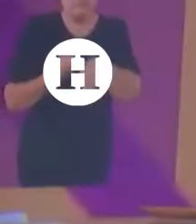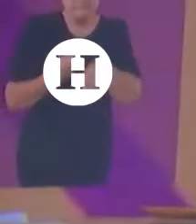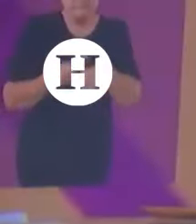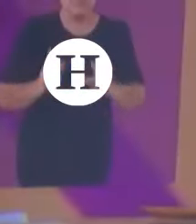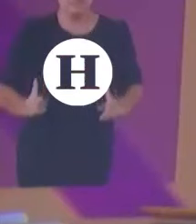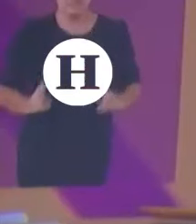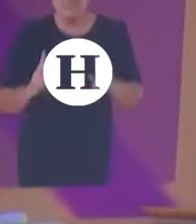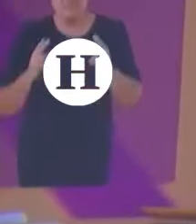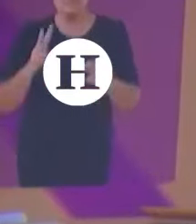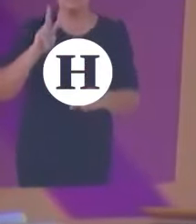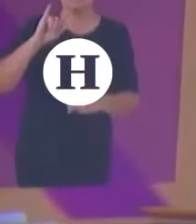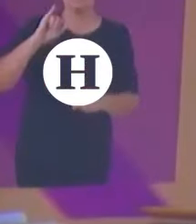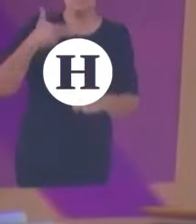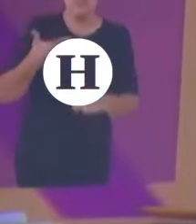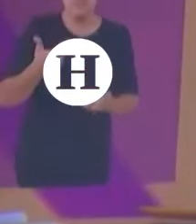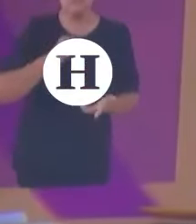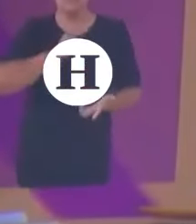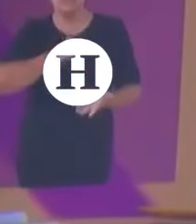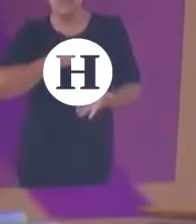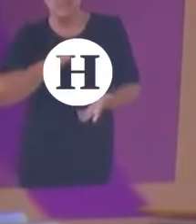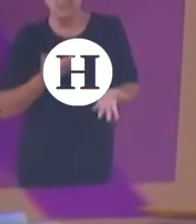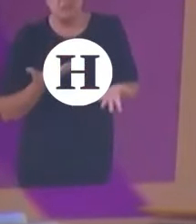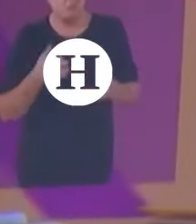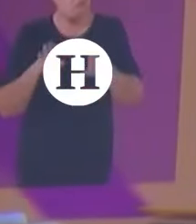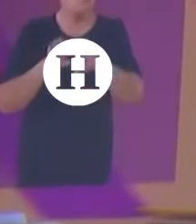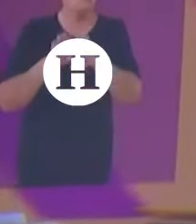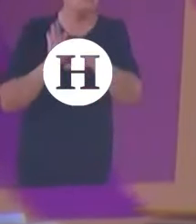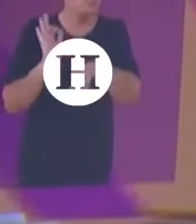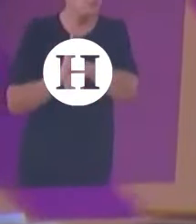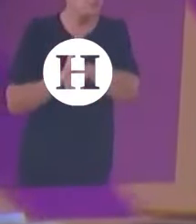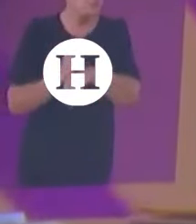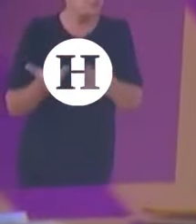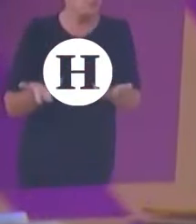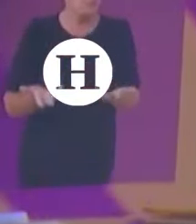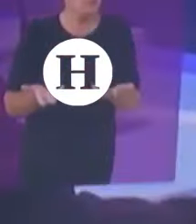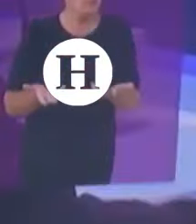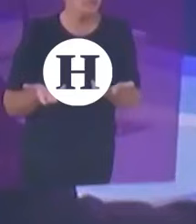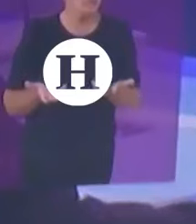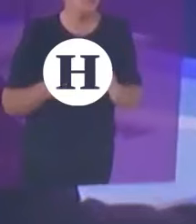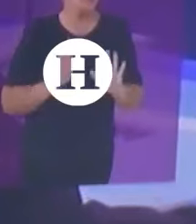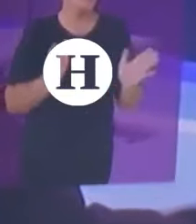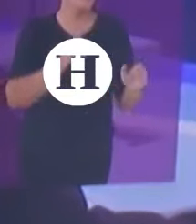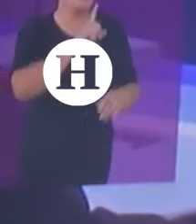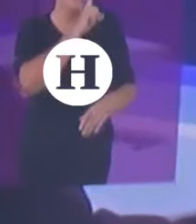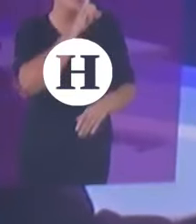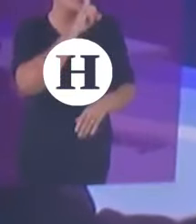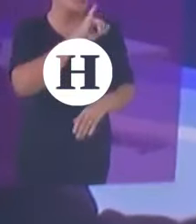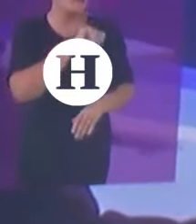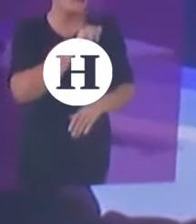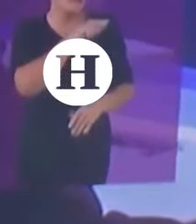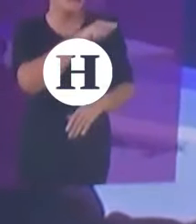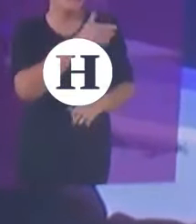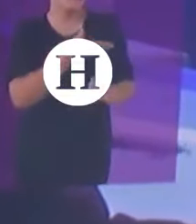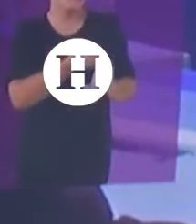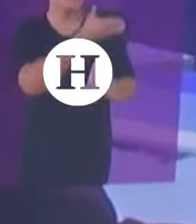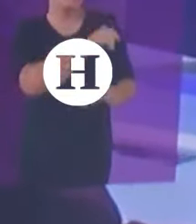nuestra candidatura para debatir para enfrentarse para contrastar Y ese esa poca capacidad la reflejan diciendo que